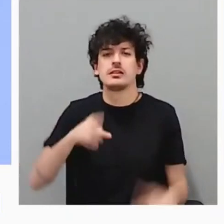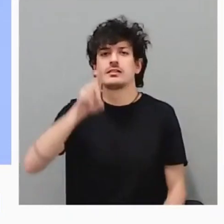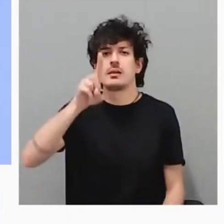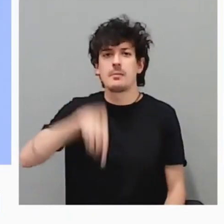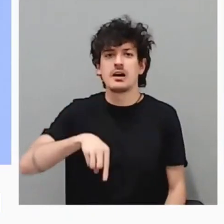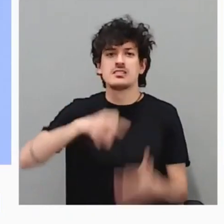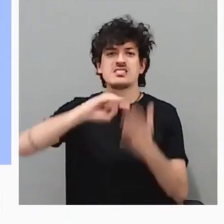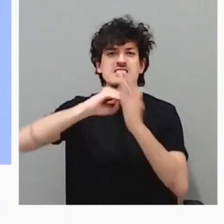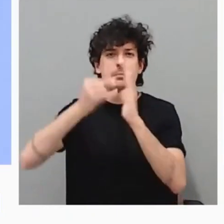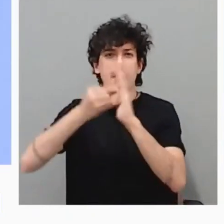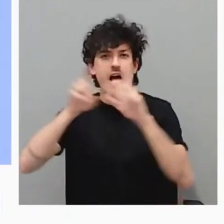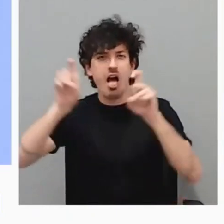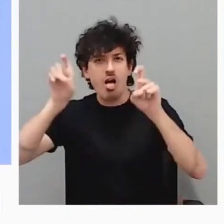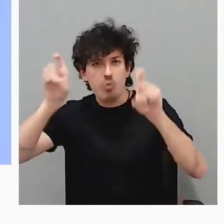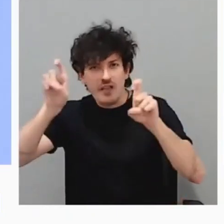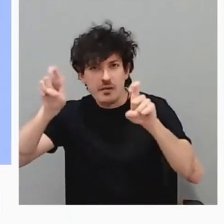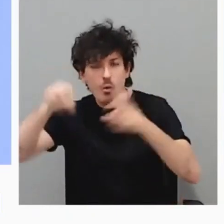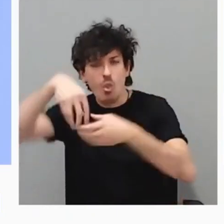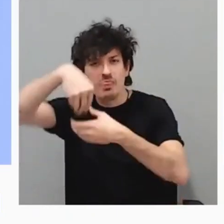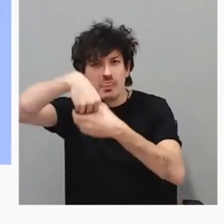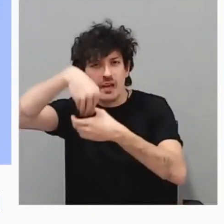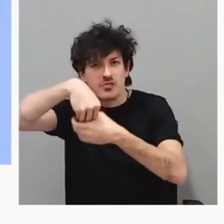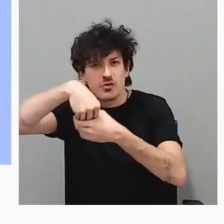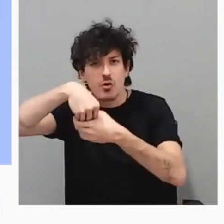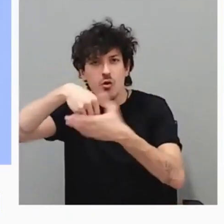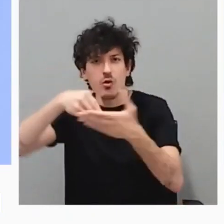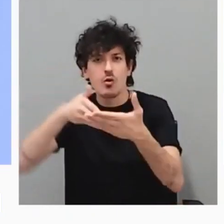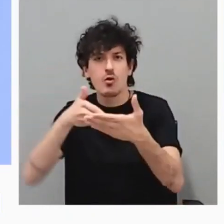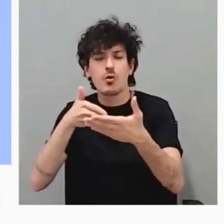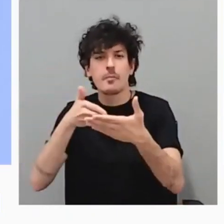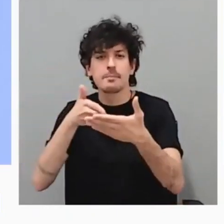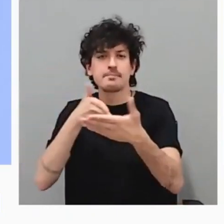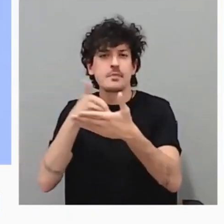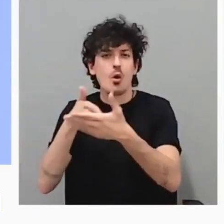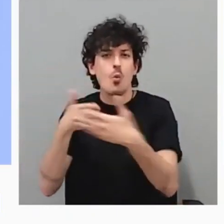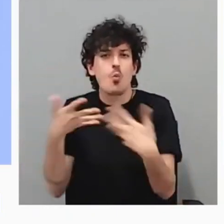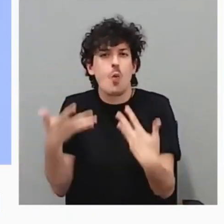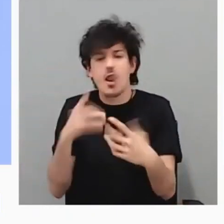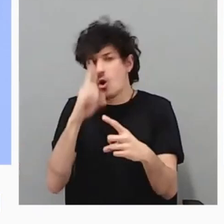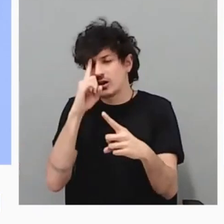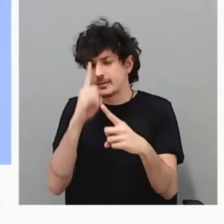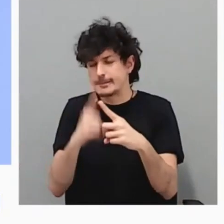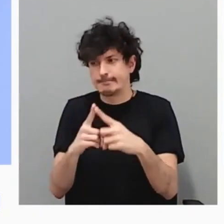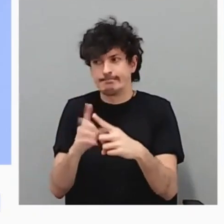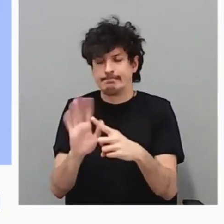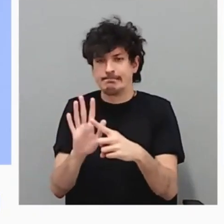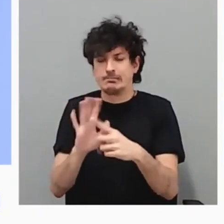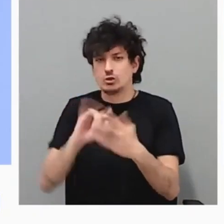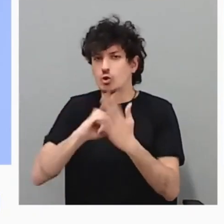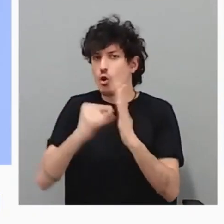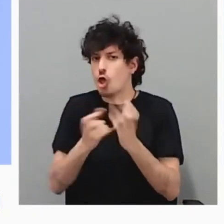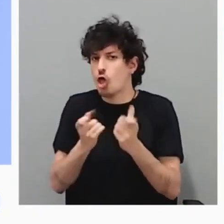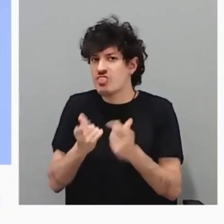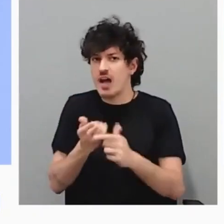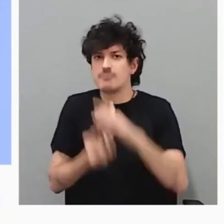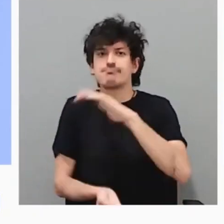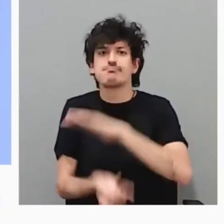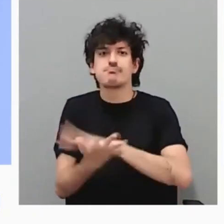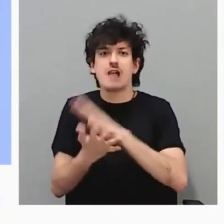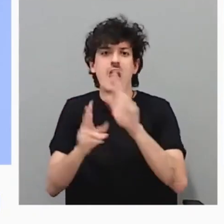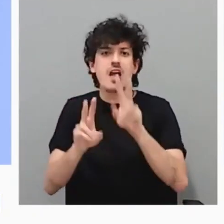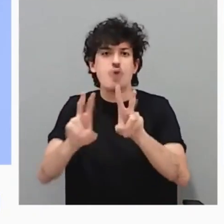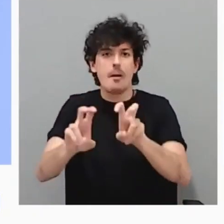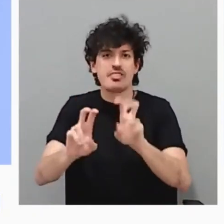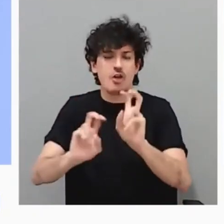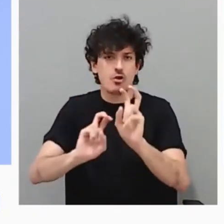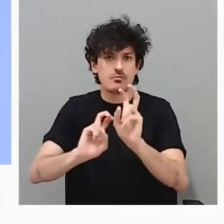educativo para que surja esa innovación, ¿no?, esa innovación social dentro del sistema? Me